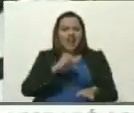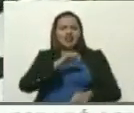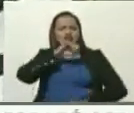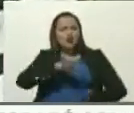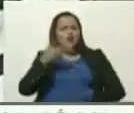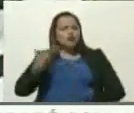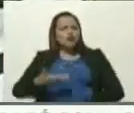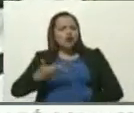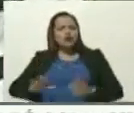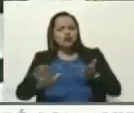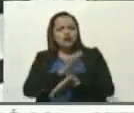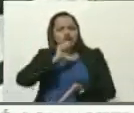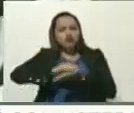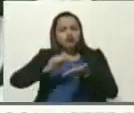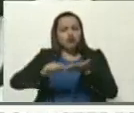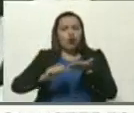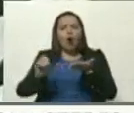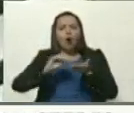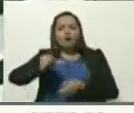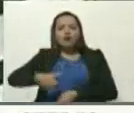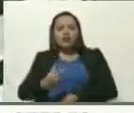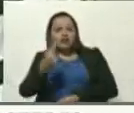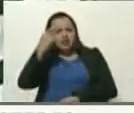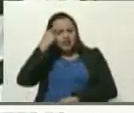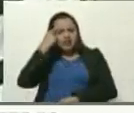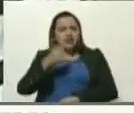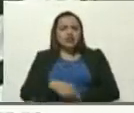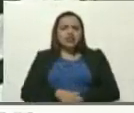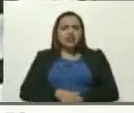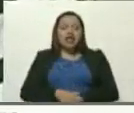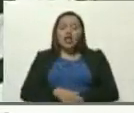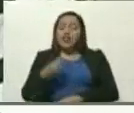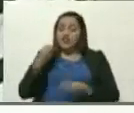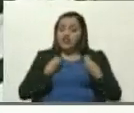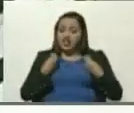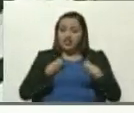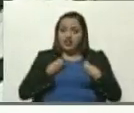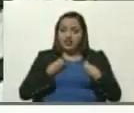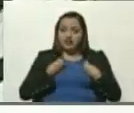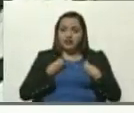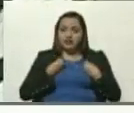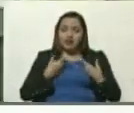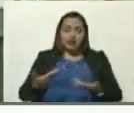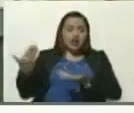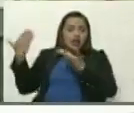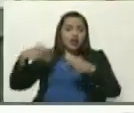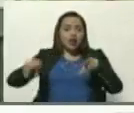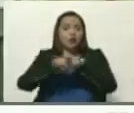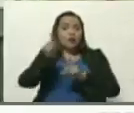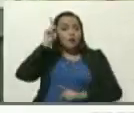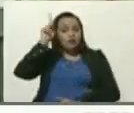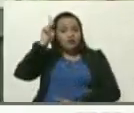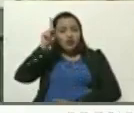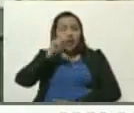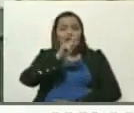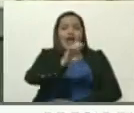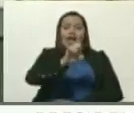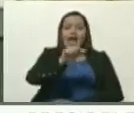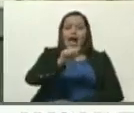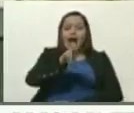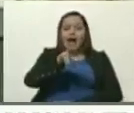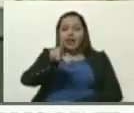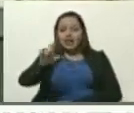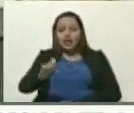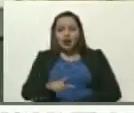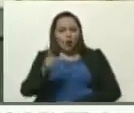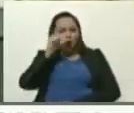podríamos decir, más bien de vida, como el profe Earle José Herrera Silva. Un hombre que se